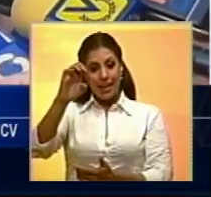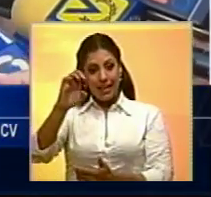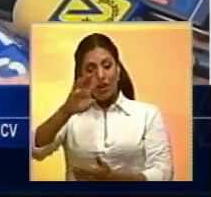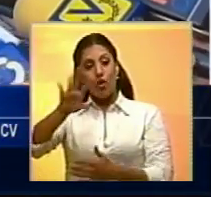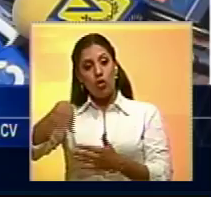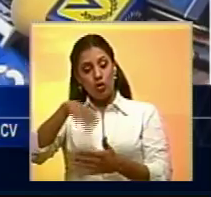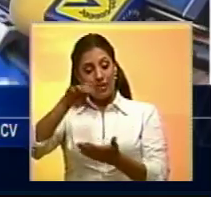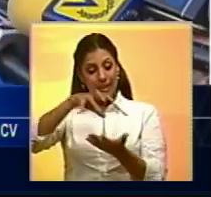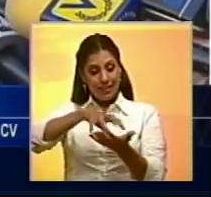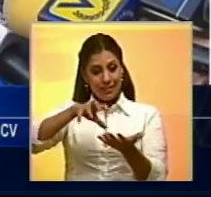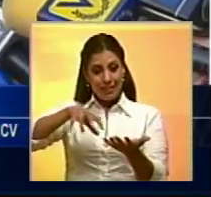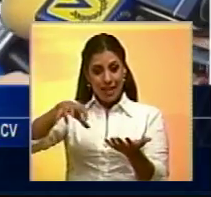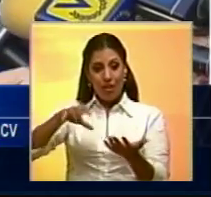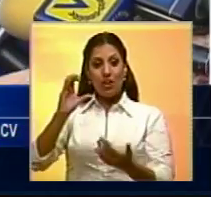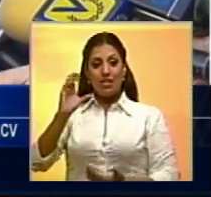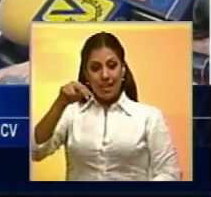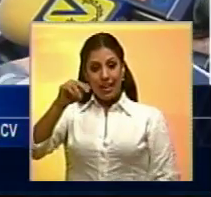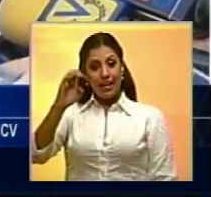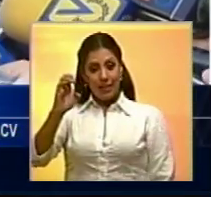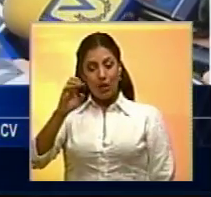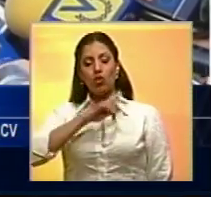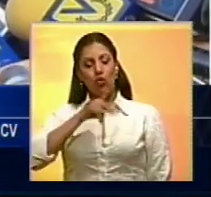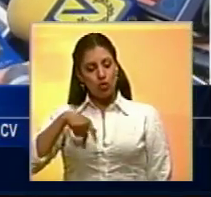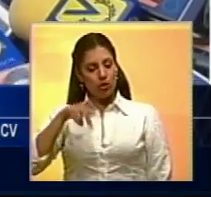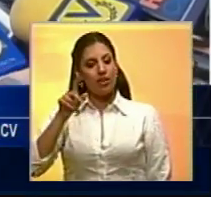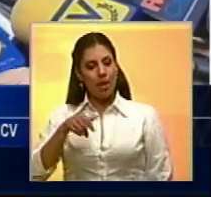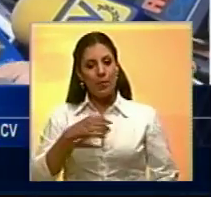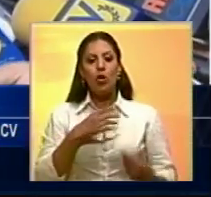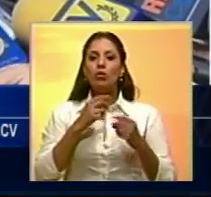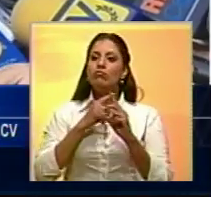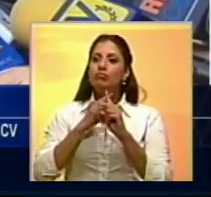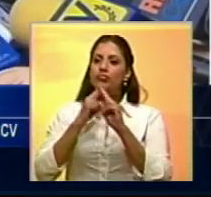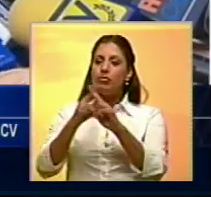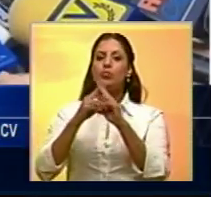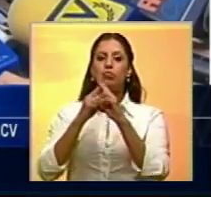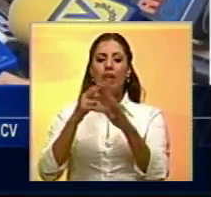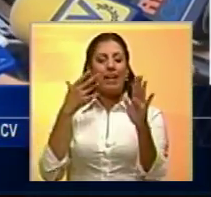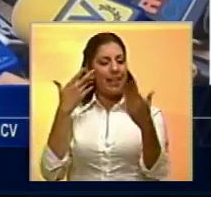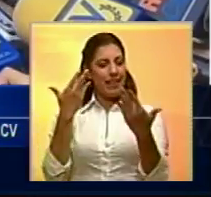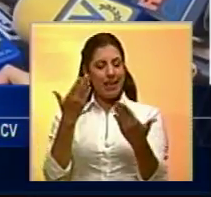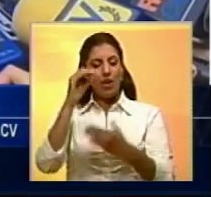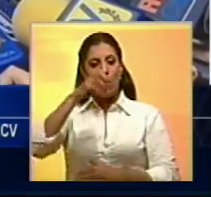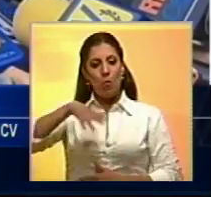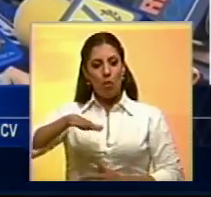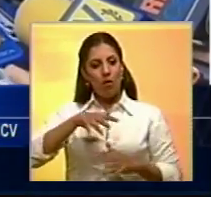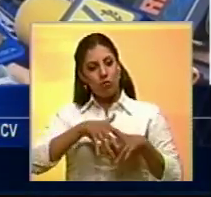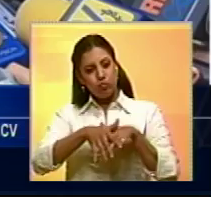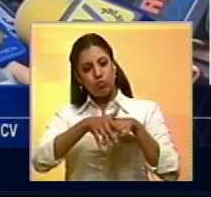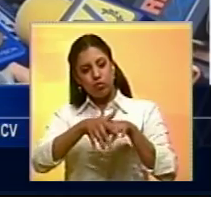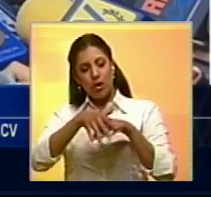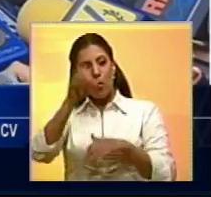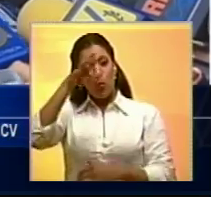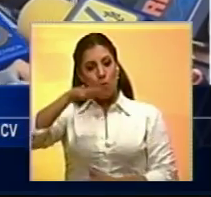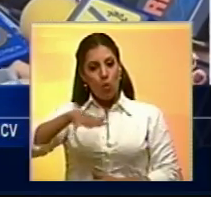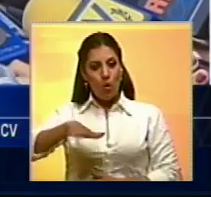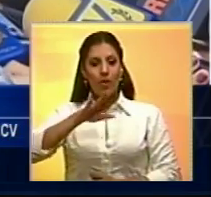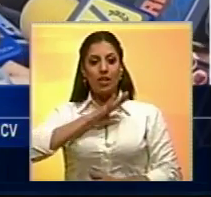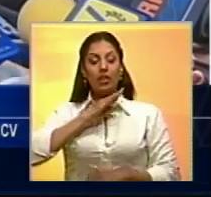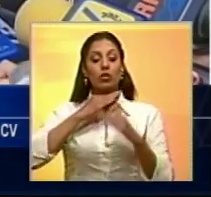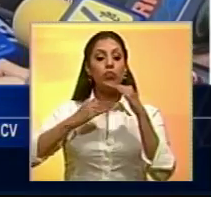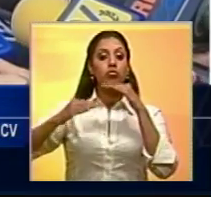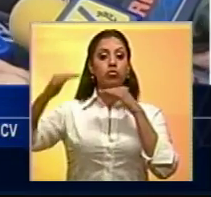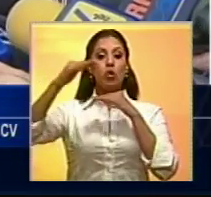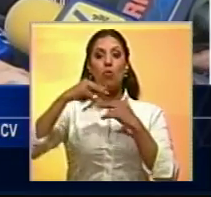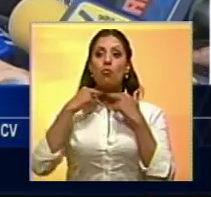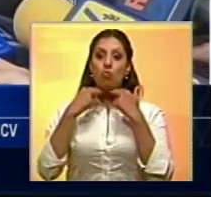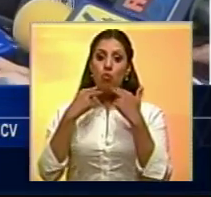sedes regionales del CNE, también estamos dando una demostración de que el pueblo está movilizado, de que el pueblo está alzando su voz